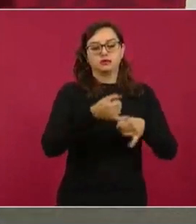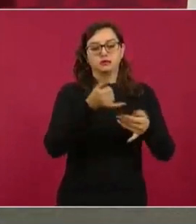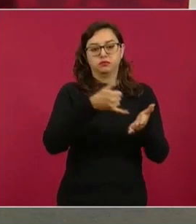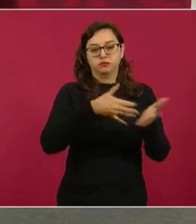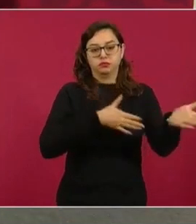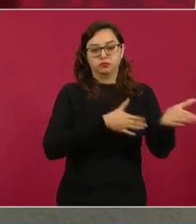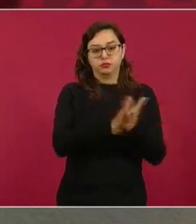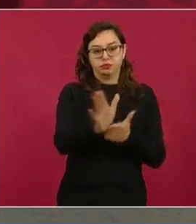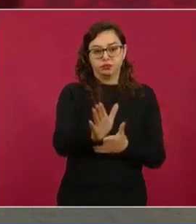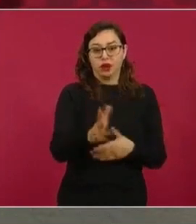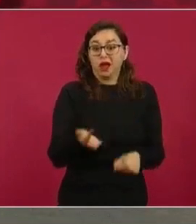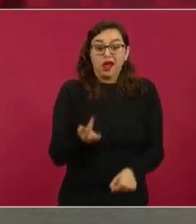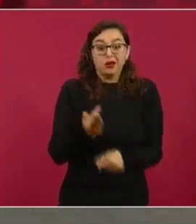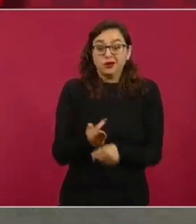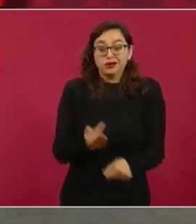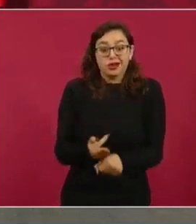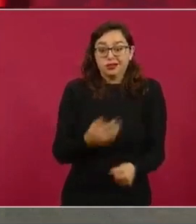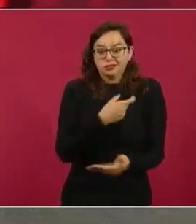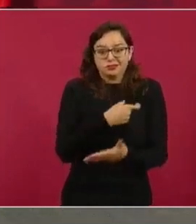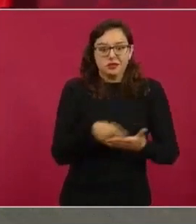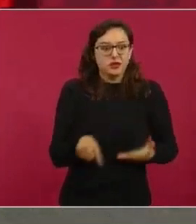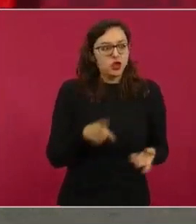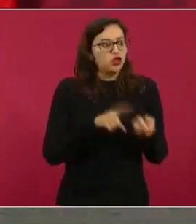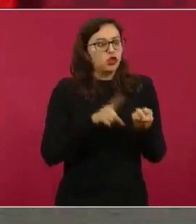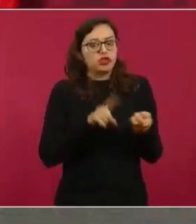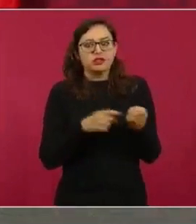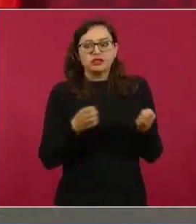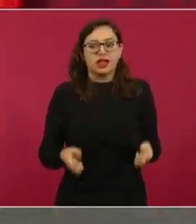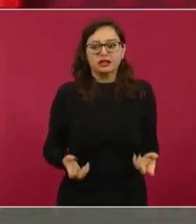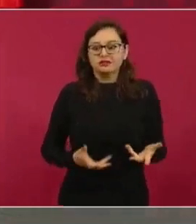Ya no se consigue porque como que lo retiraron.